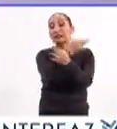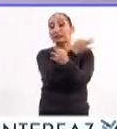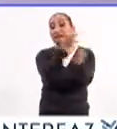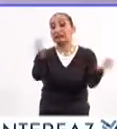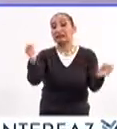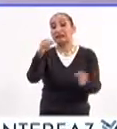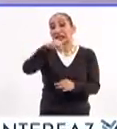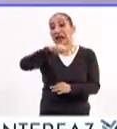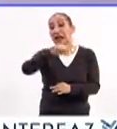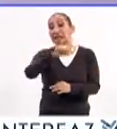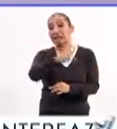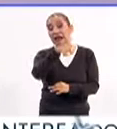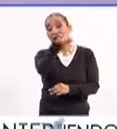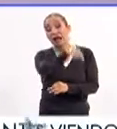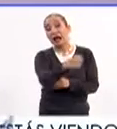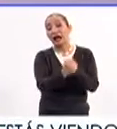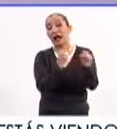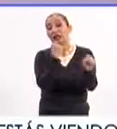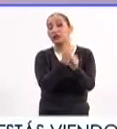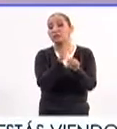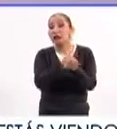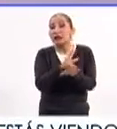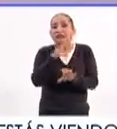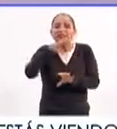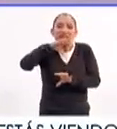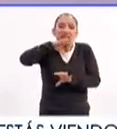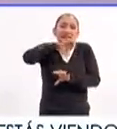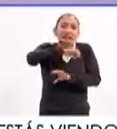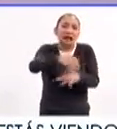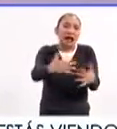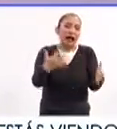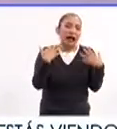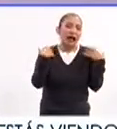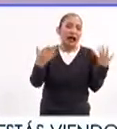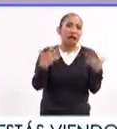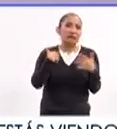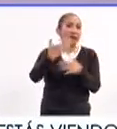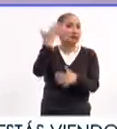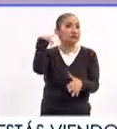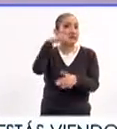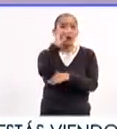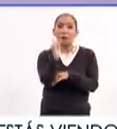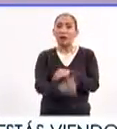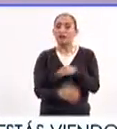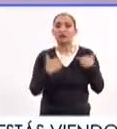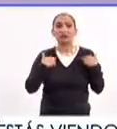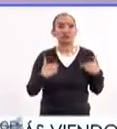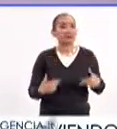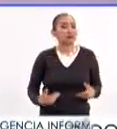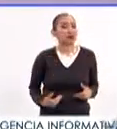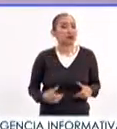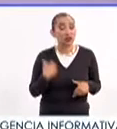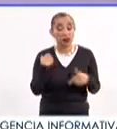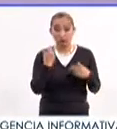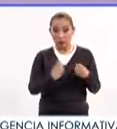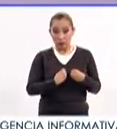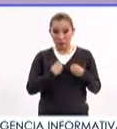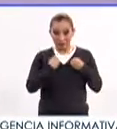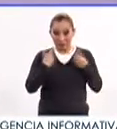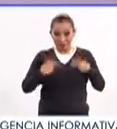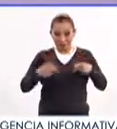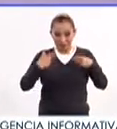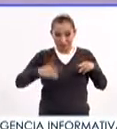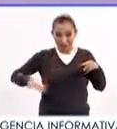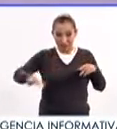por la NASA como uno de los años más calientes de los que se tenga registro en la historia de la humanidad. Los seres vivos que habitamos